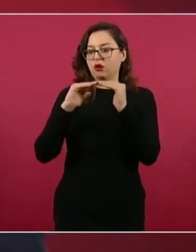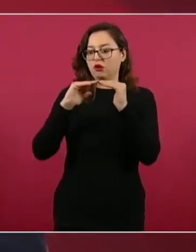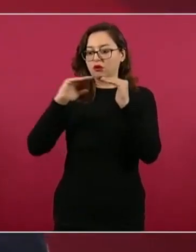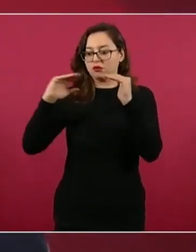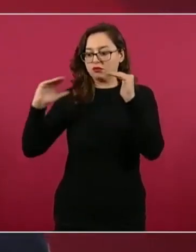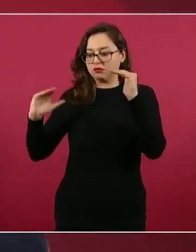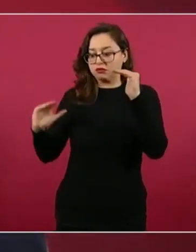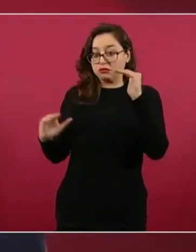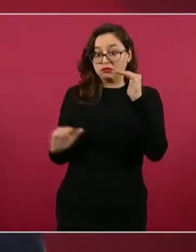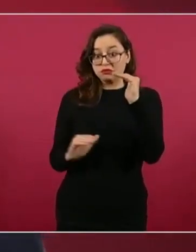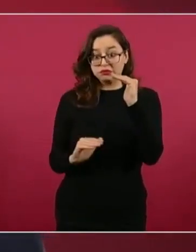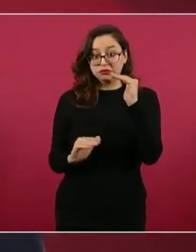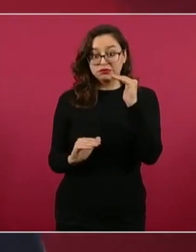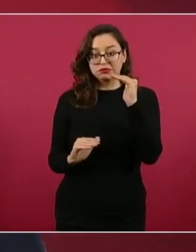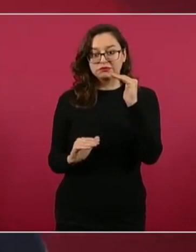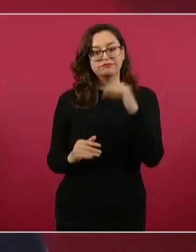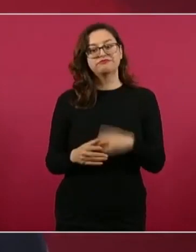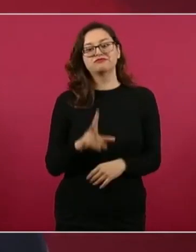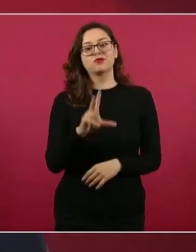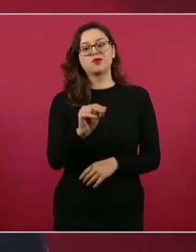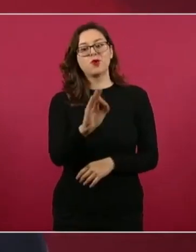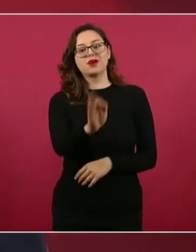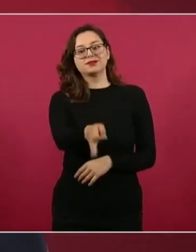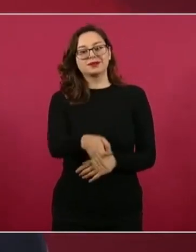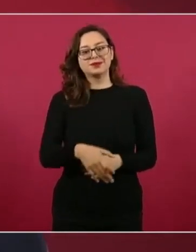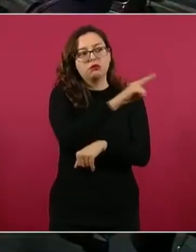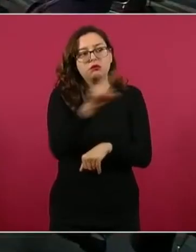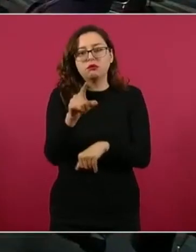No lo aceptamos.